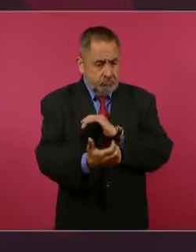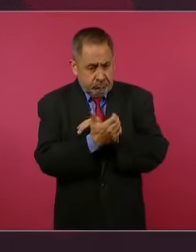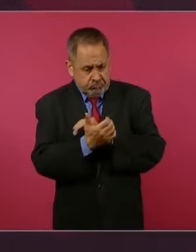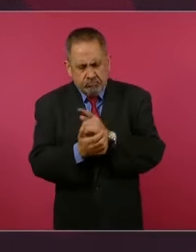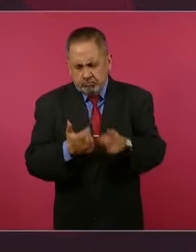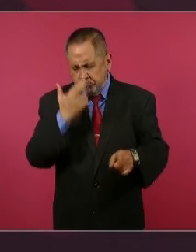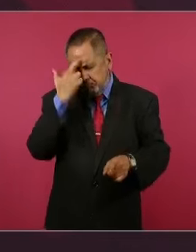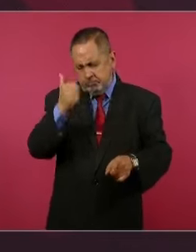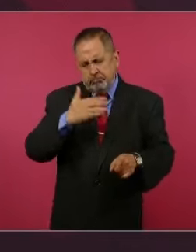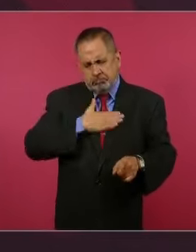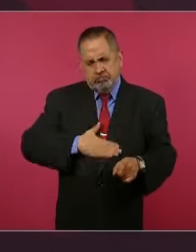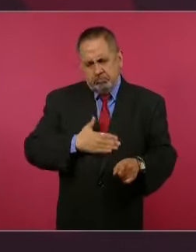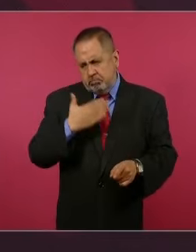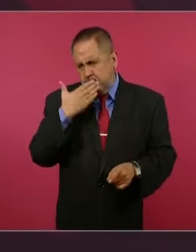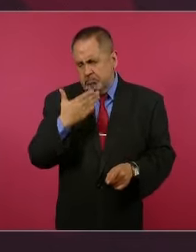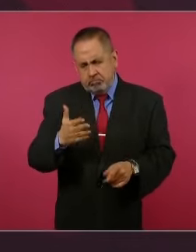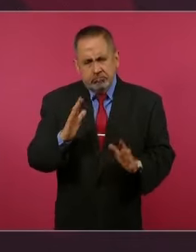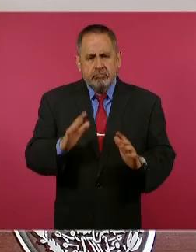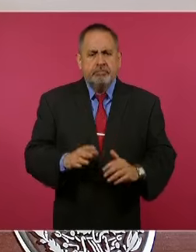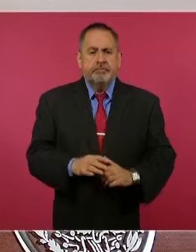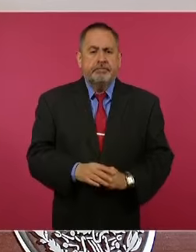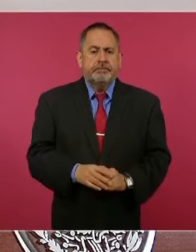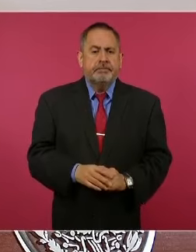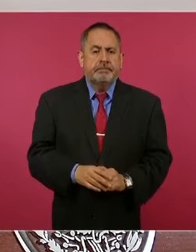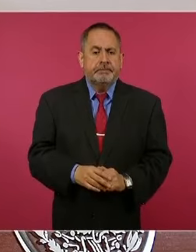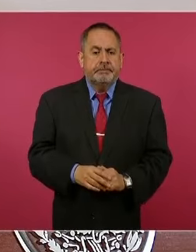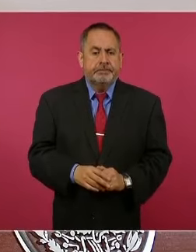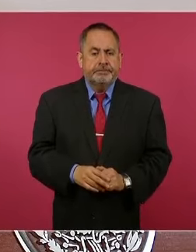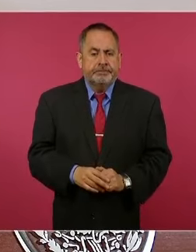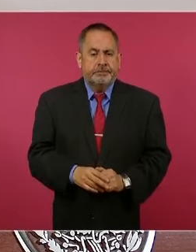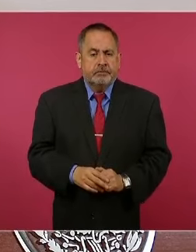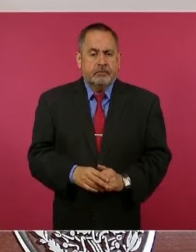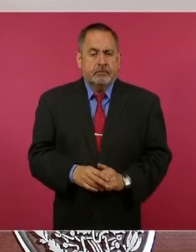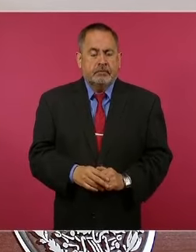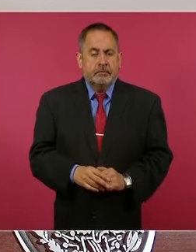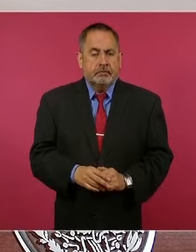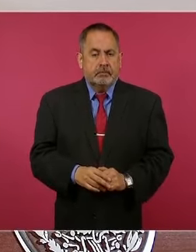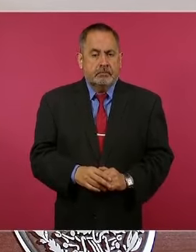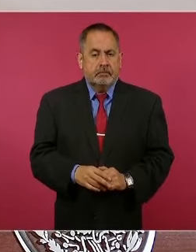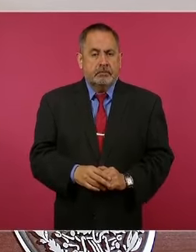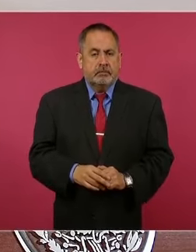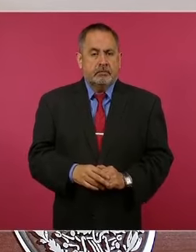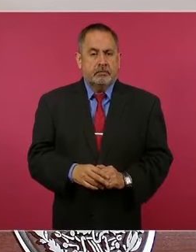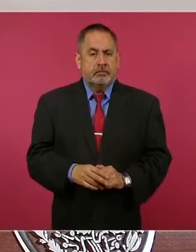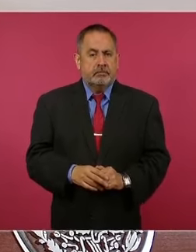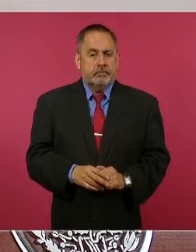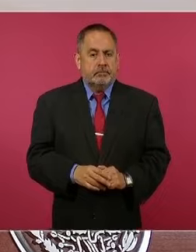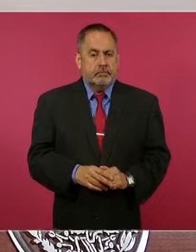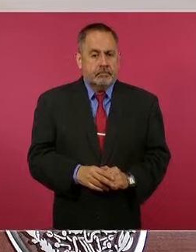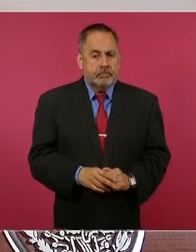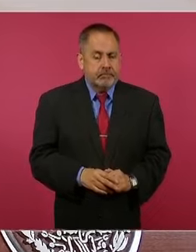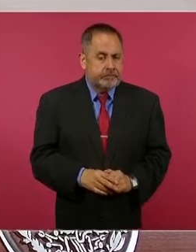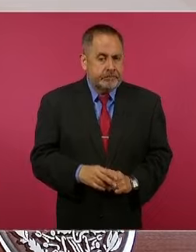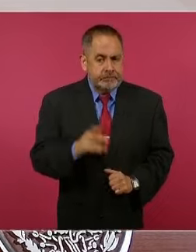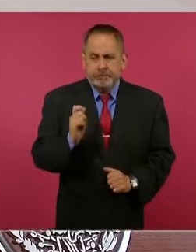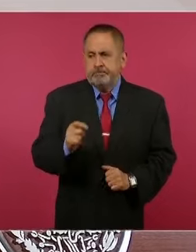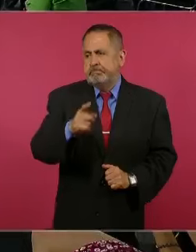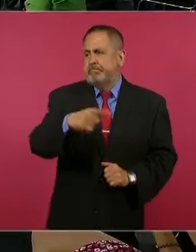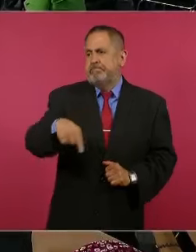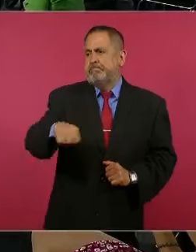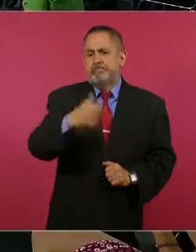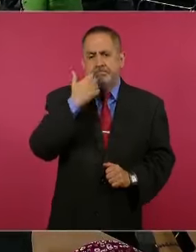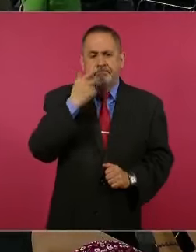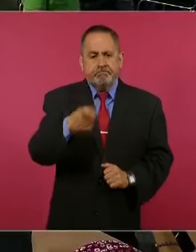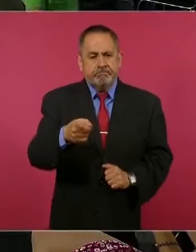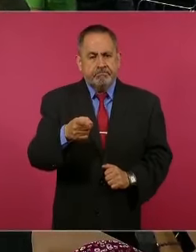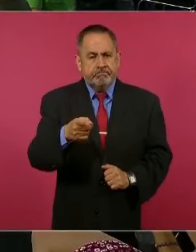Son son justas tienen que ver con